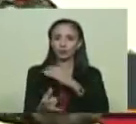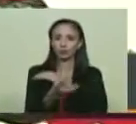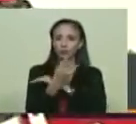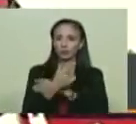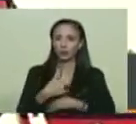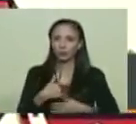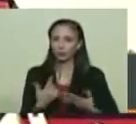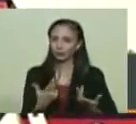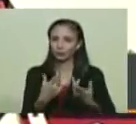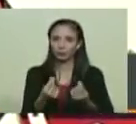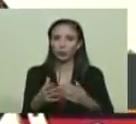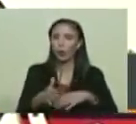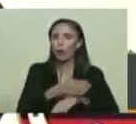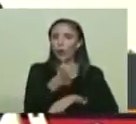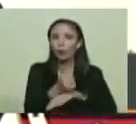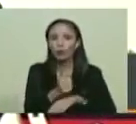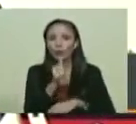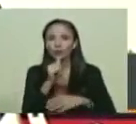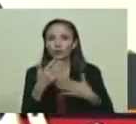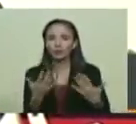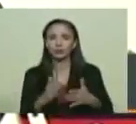Desde el delito más simple,